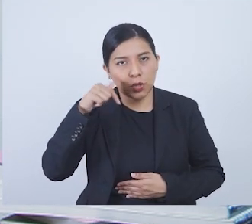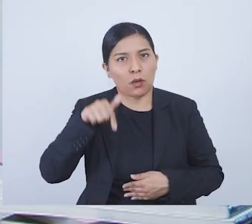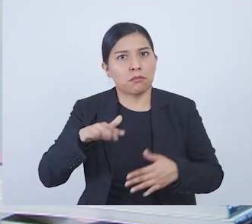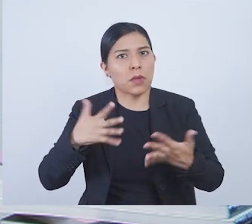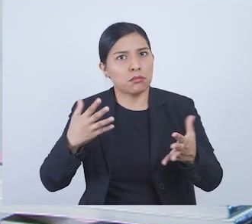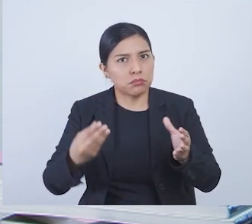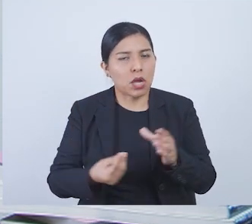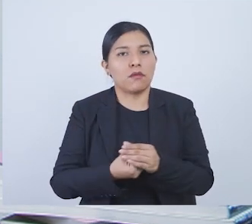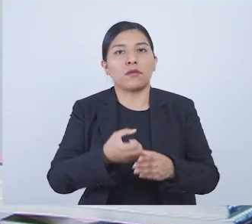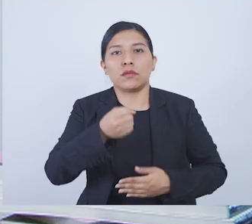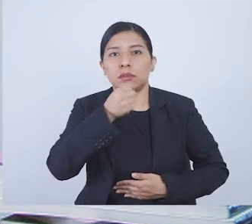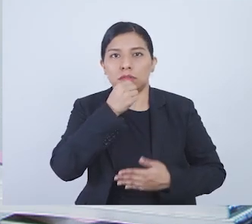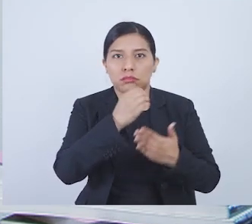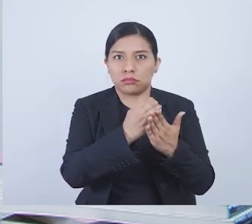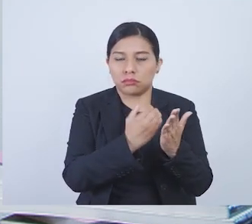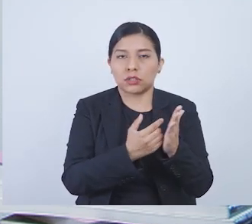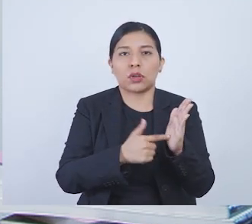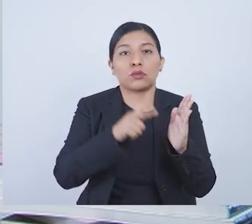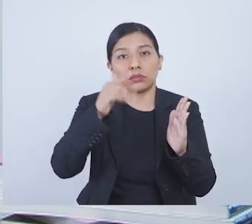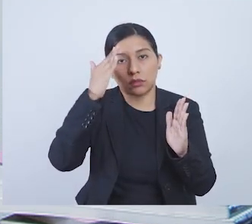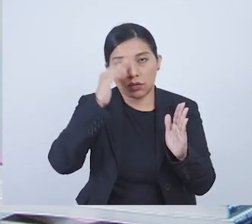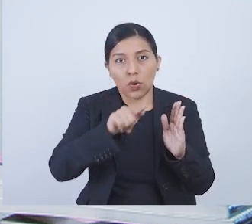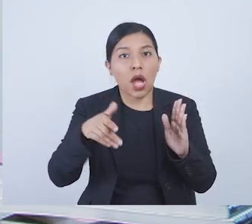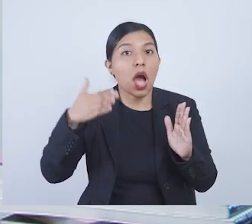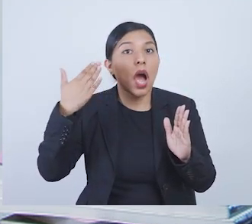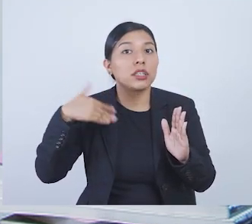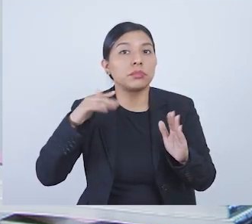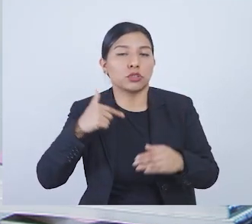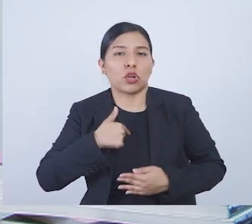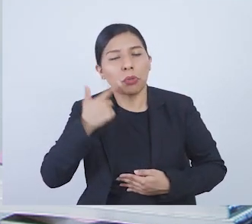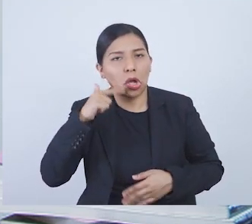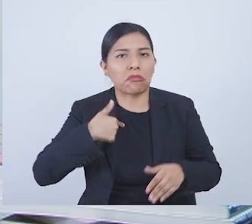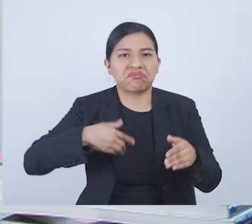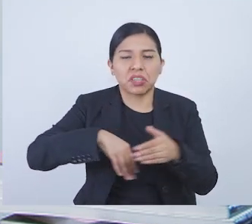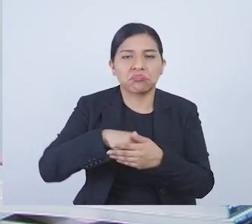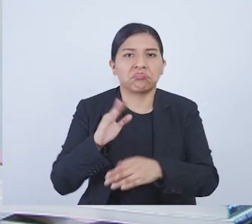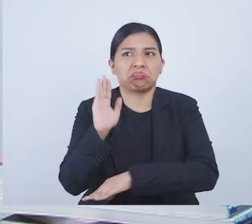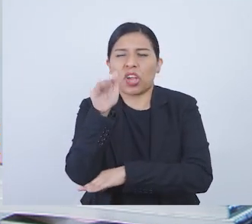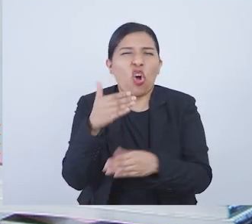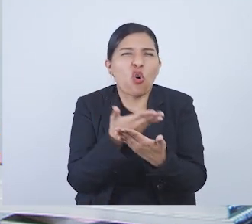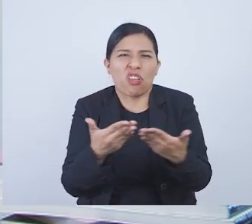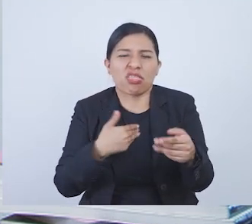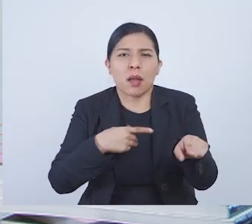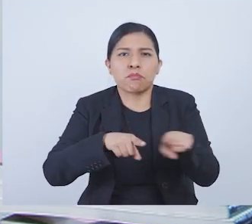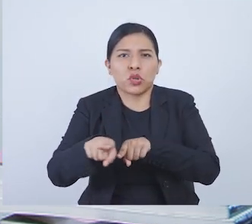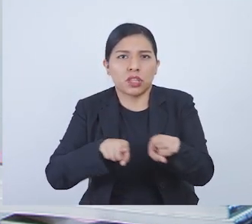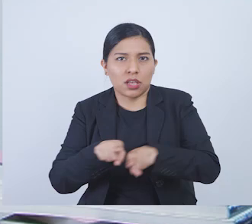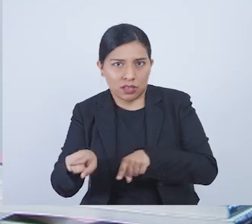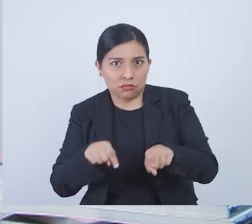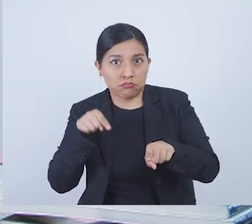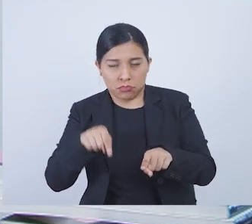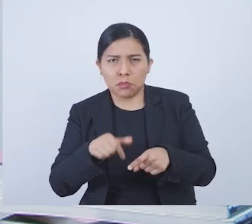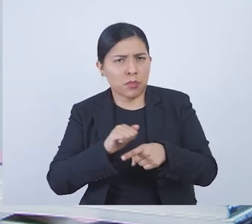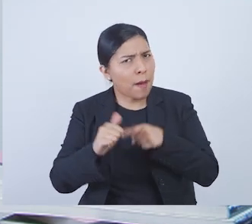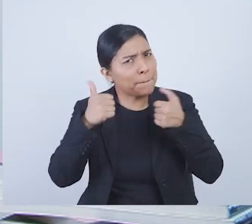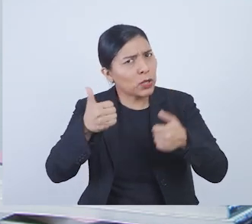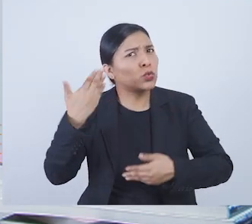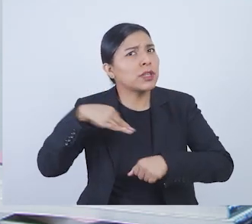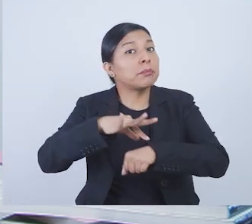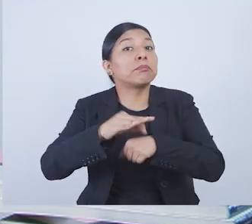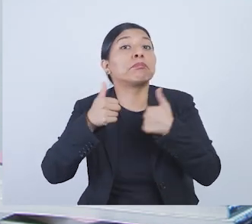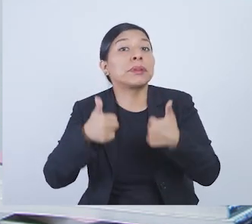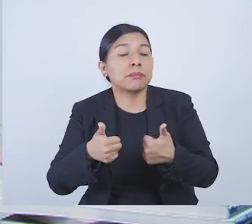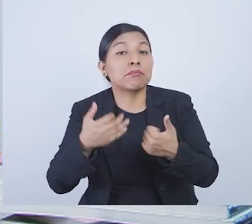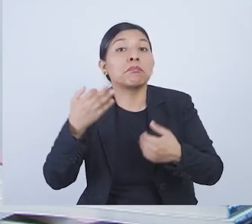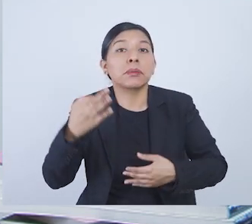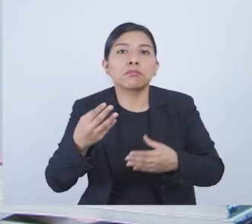fortalecido, porque claramente la experiencia de una práctica deportiva es algo fundamental, pero combinado con un conocimiento